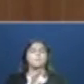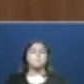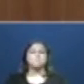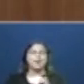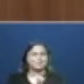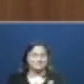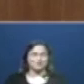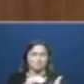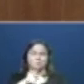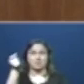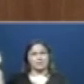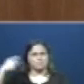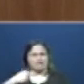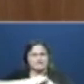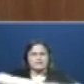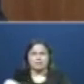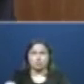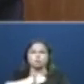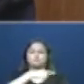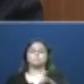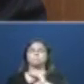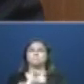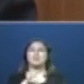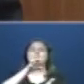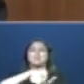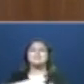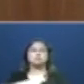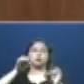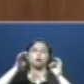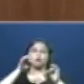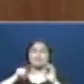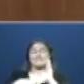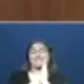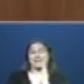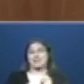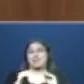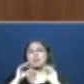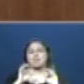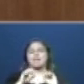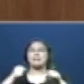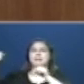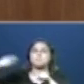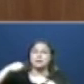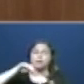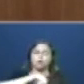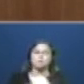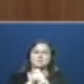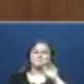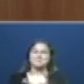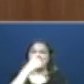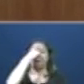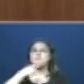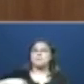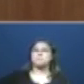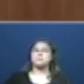integración prevé entre otros aspectos la creación de un centro integral de inmigración en cada provincia y el fomento de la figura del mediador intercultural